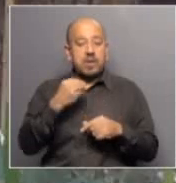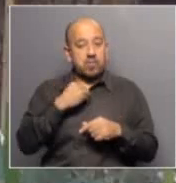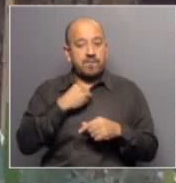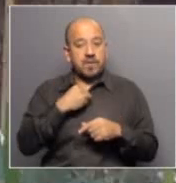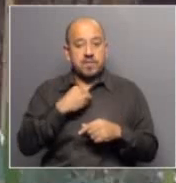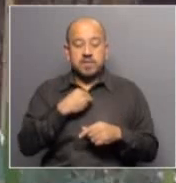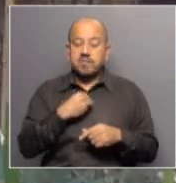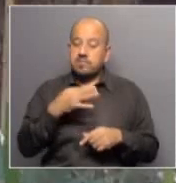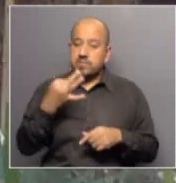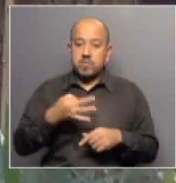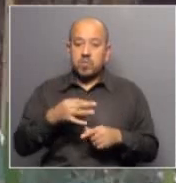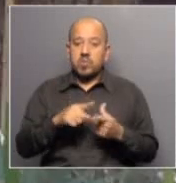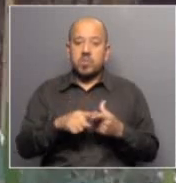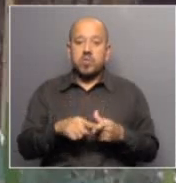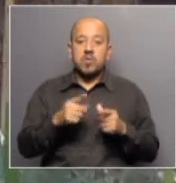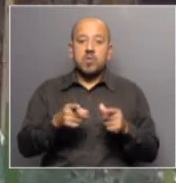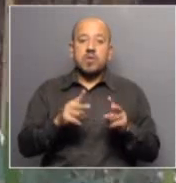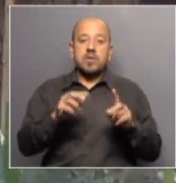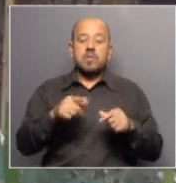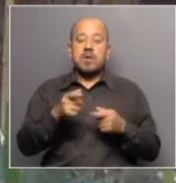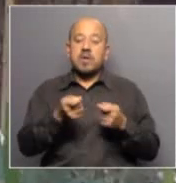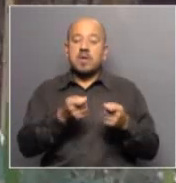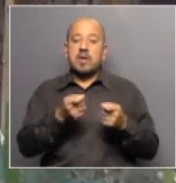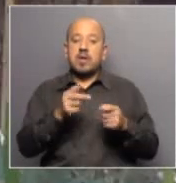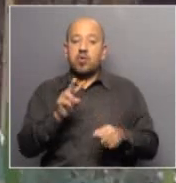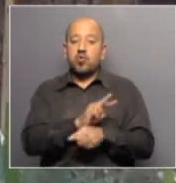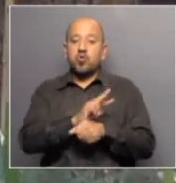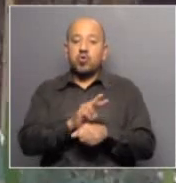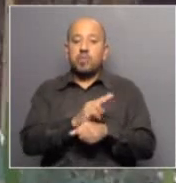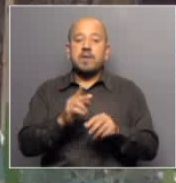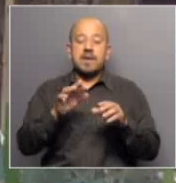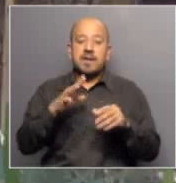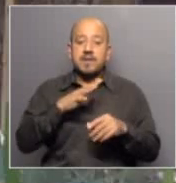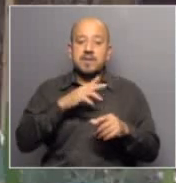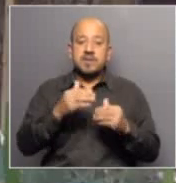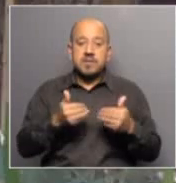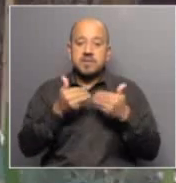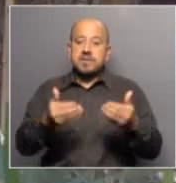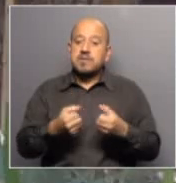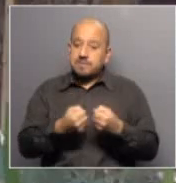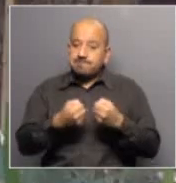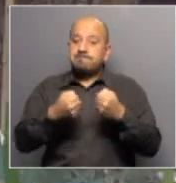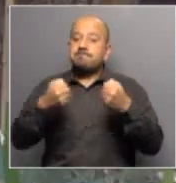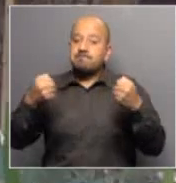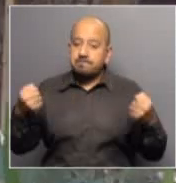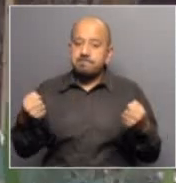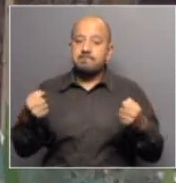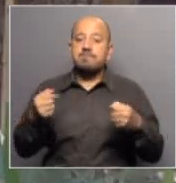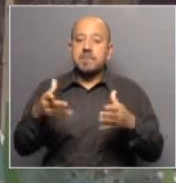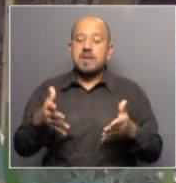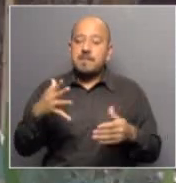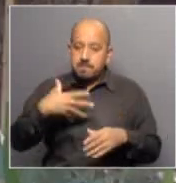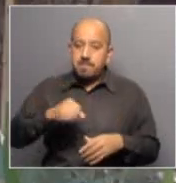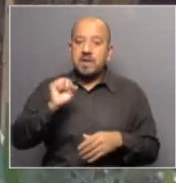confianza de la regulación y para que la regulación se siga ampliando, se siga anchando, digamos, siga siendo cada